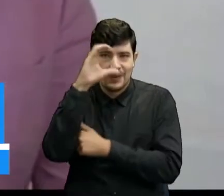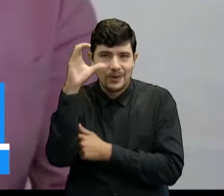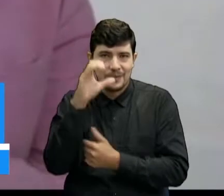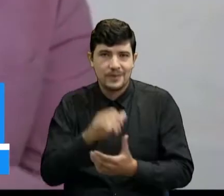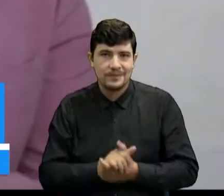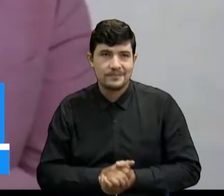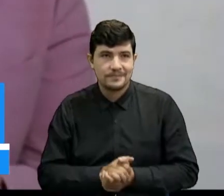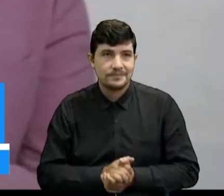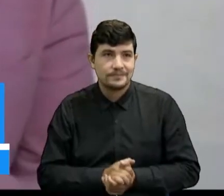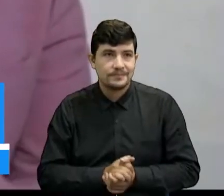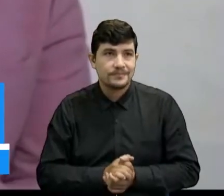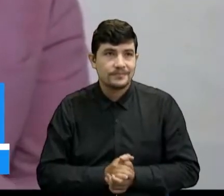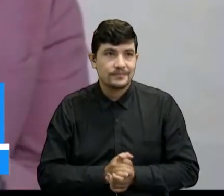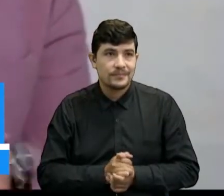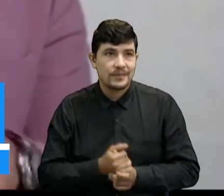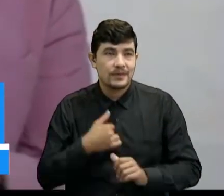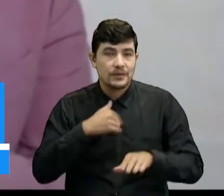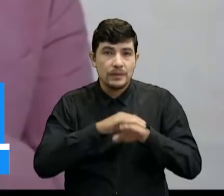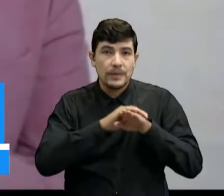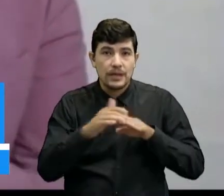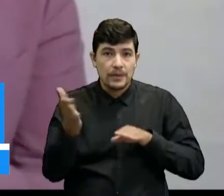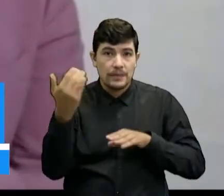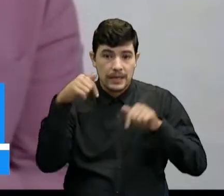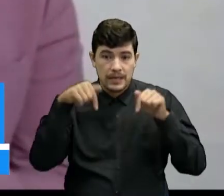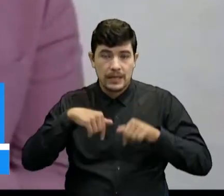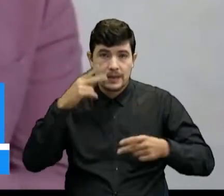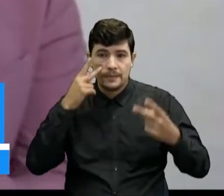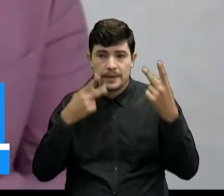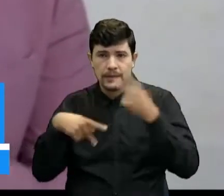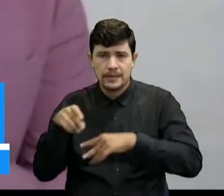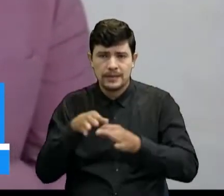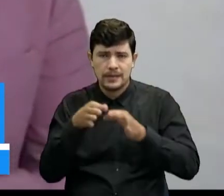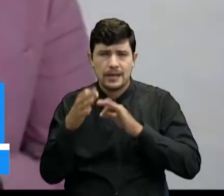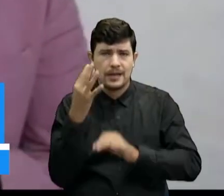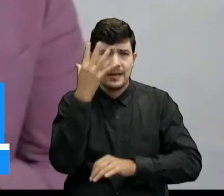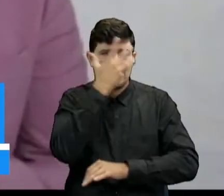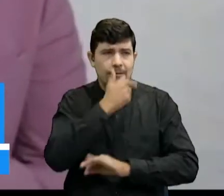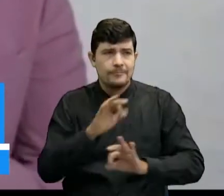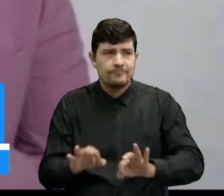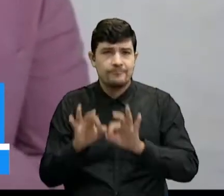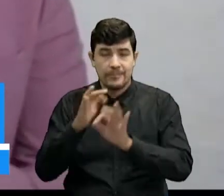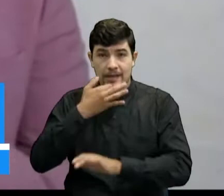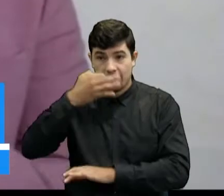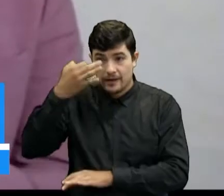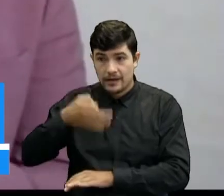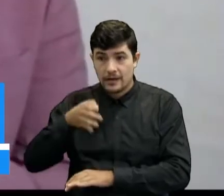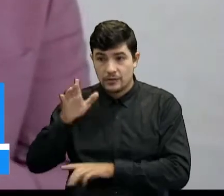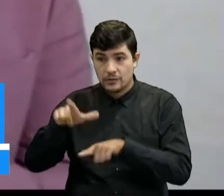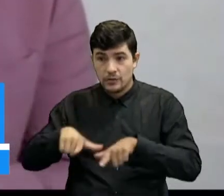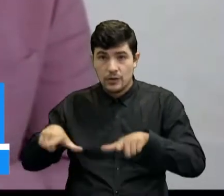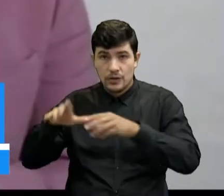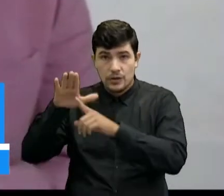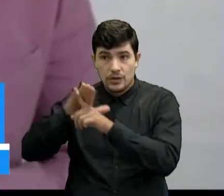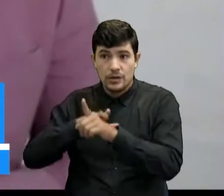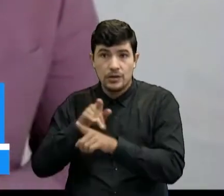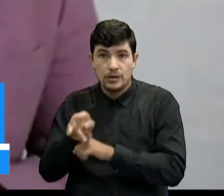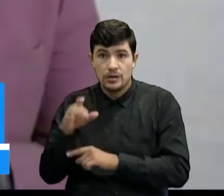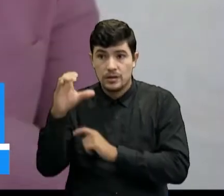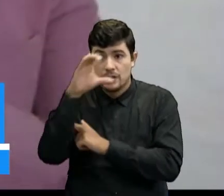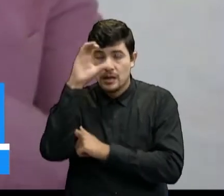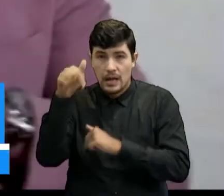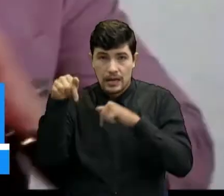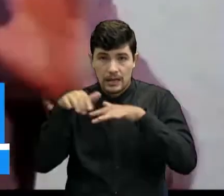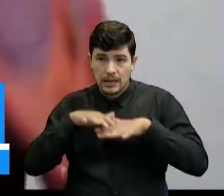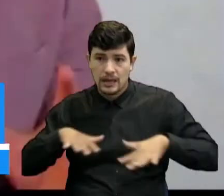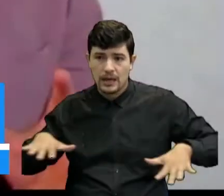los invito a que vengan y visiten este pueblo mágico y encantador, que realmente debería ser uno de los consentidos de Colombia, porque